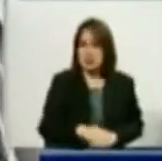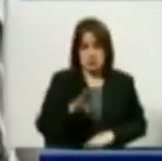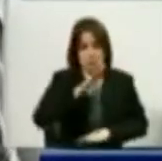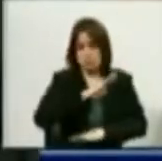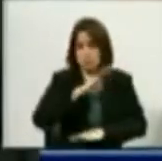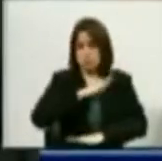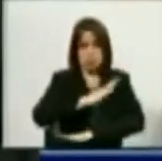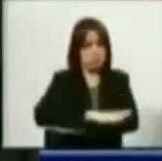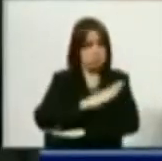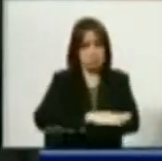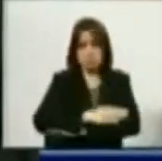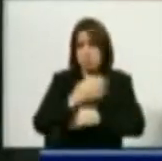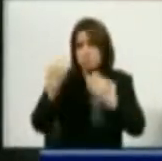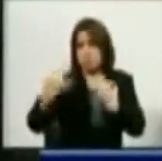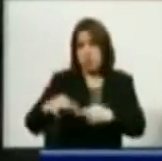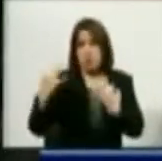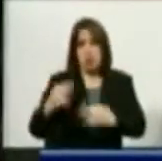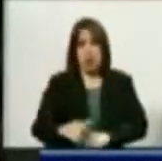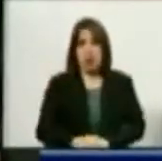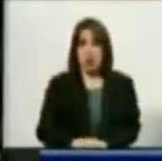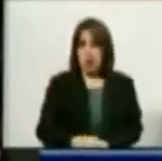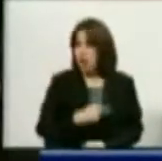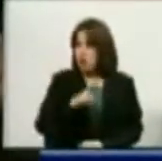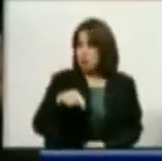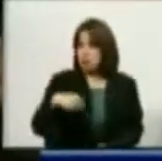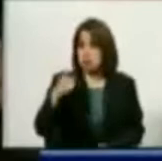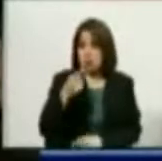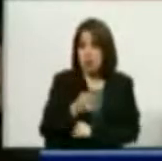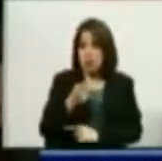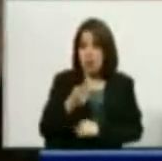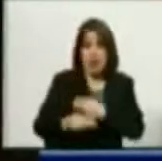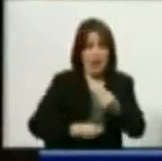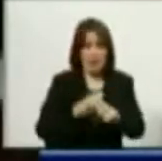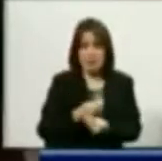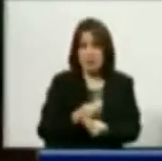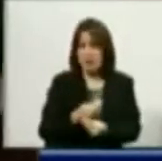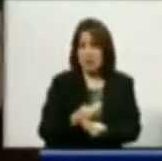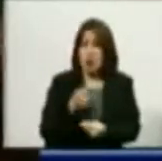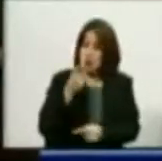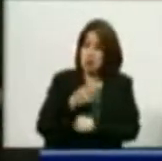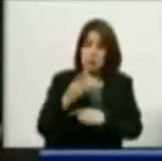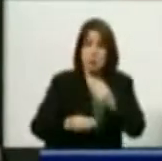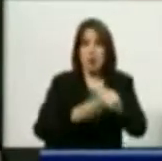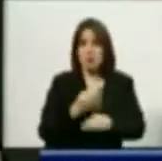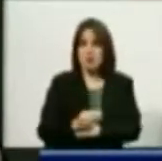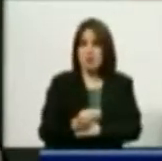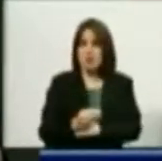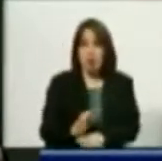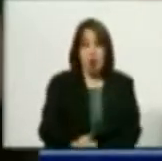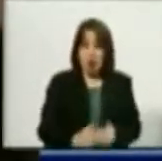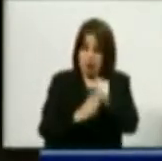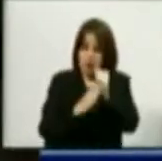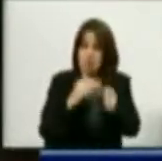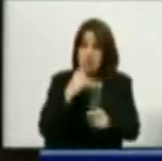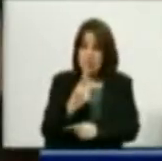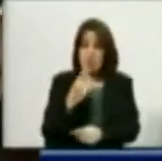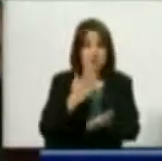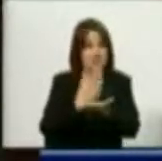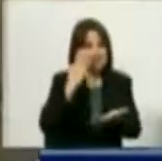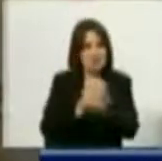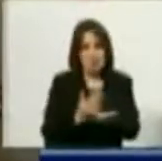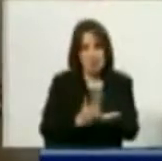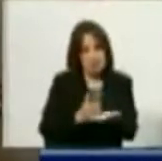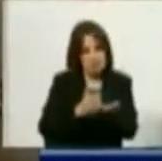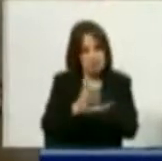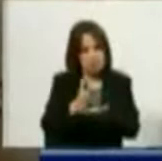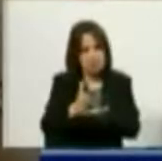nosotros hagamos lo que tenemos que hacer dijo el gran líder Jorge eliécer Gaitán siempre adelante